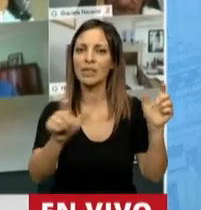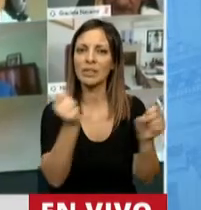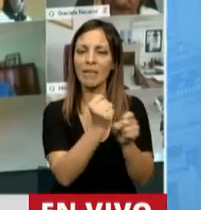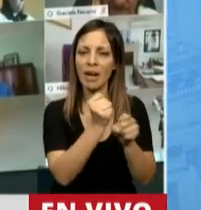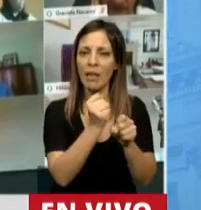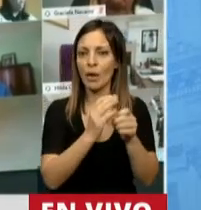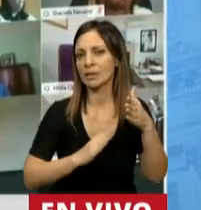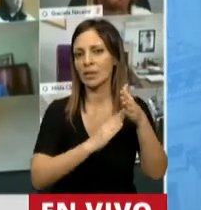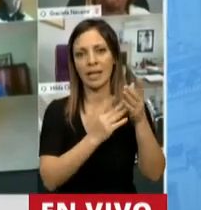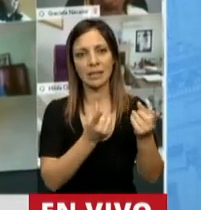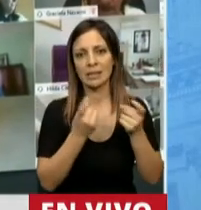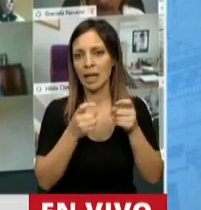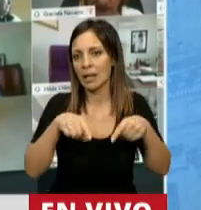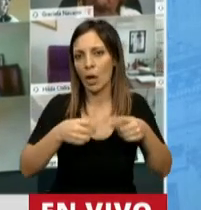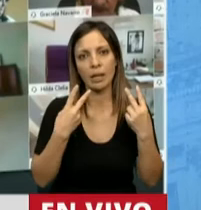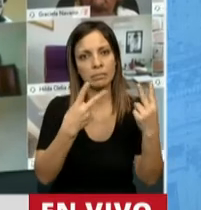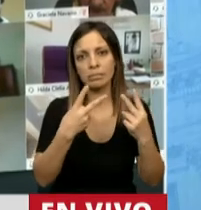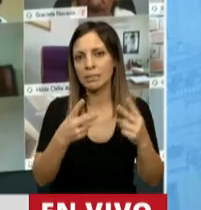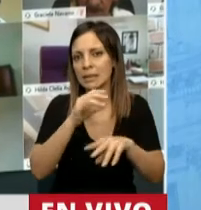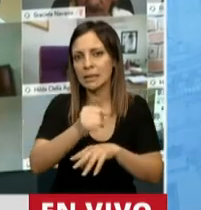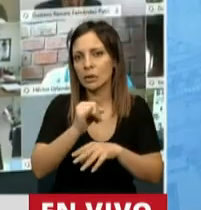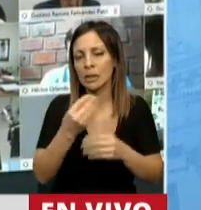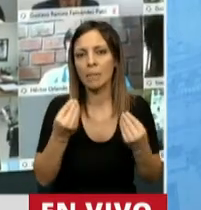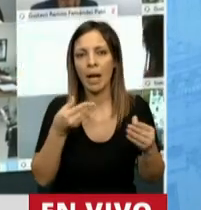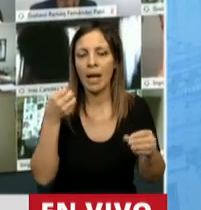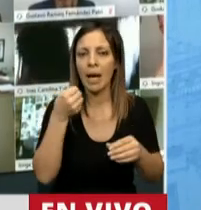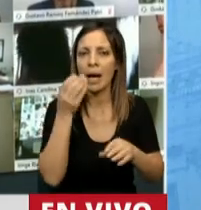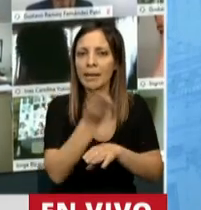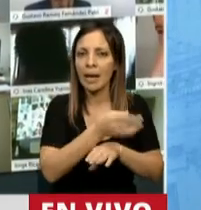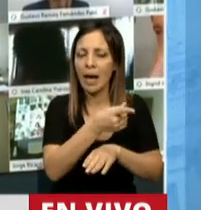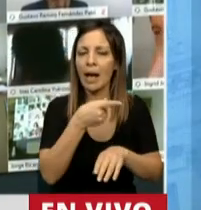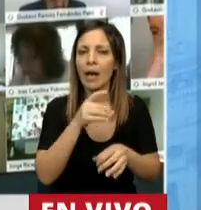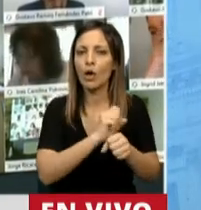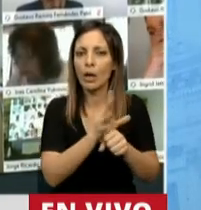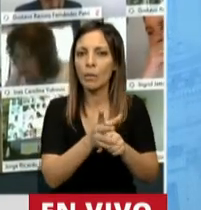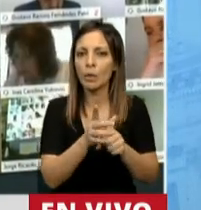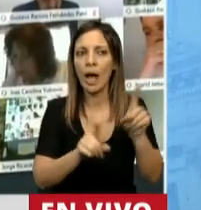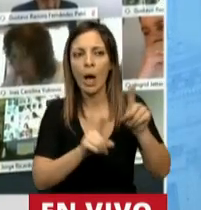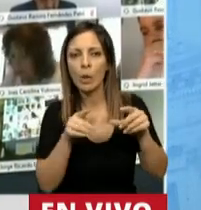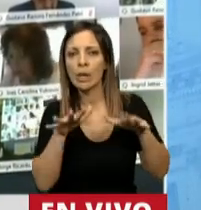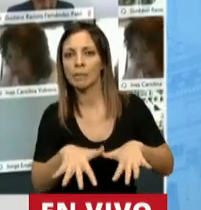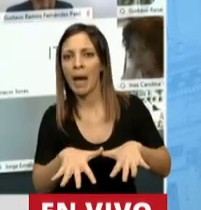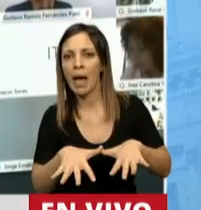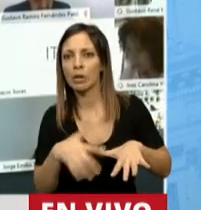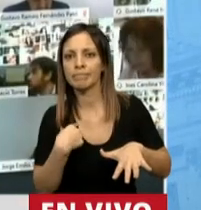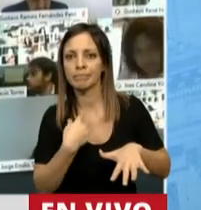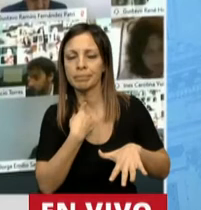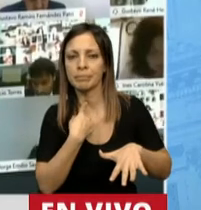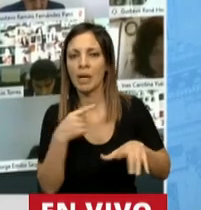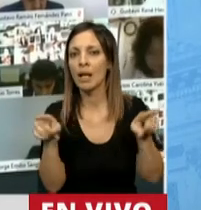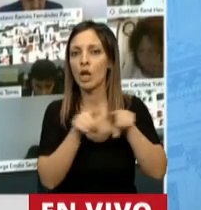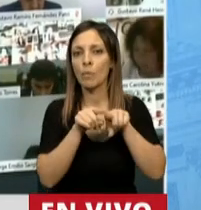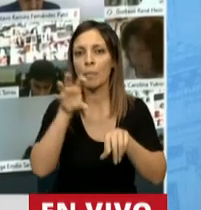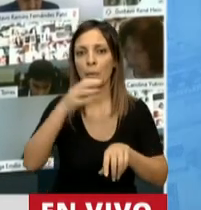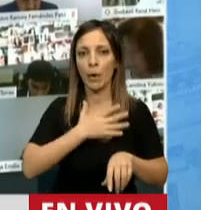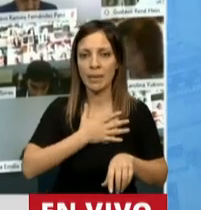esenciales que se están movilizando ahora para luchar contra el coronavirus y no pueden hacerlo debido a los paros como fue en el caso de mi ciudad de san luís